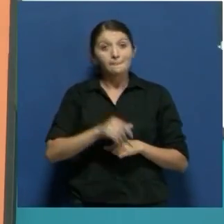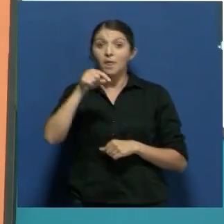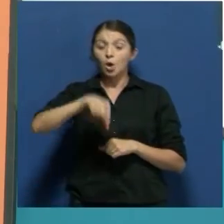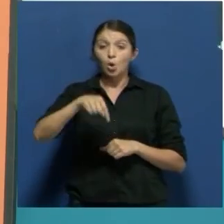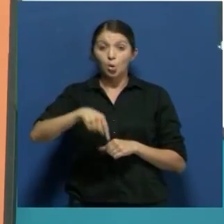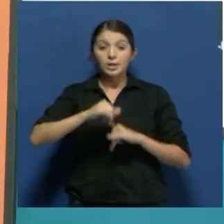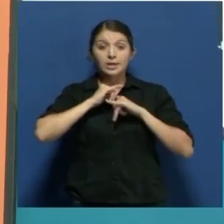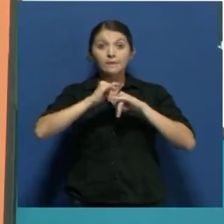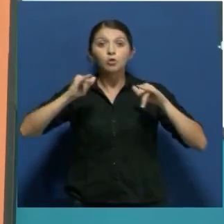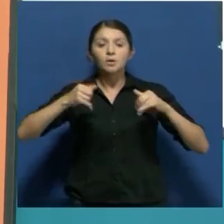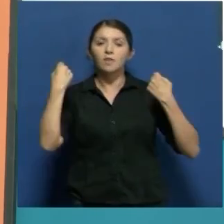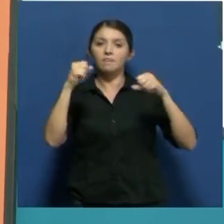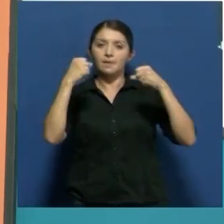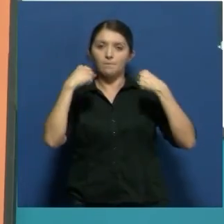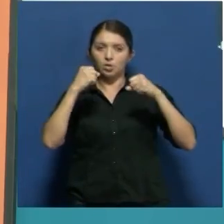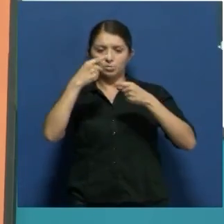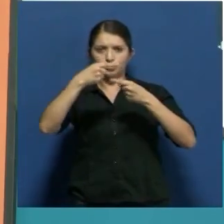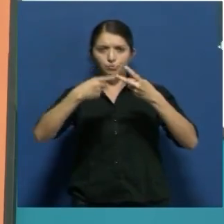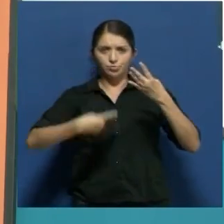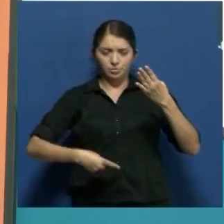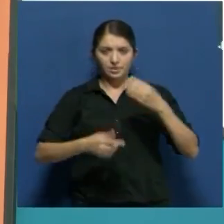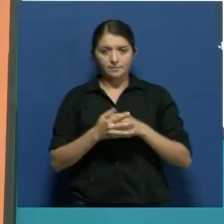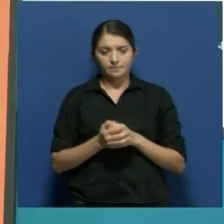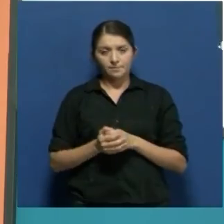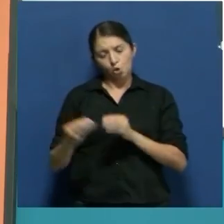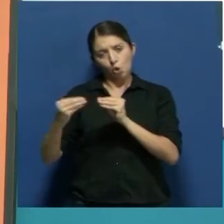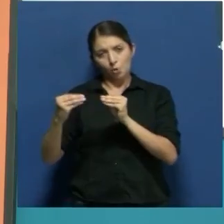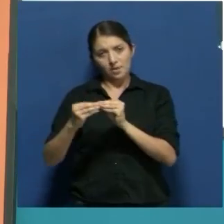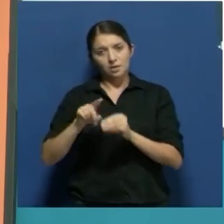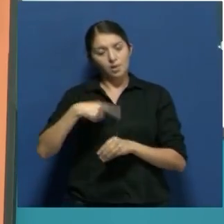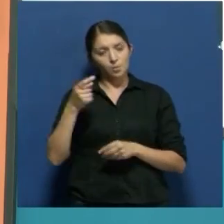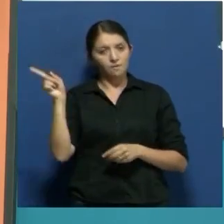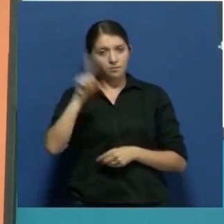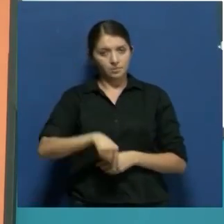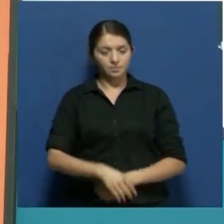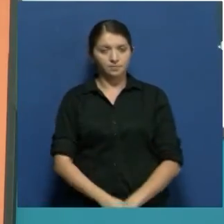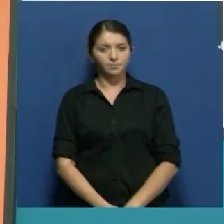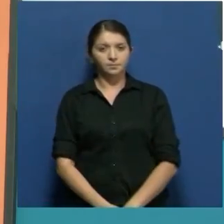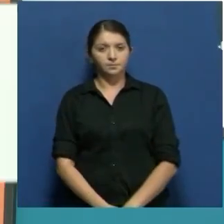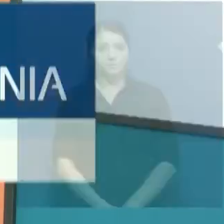tenemos información de deportes. De deporte, bastante información. Bastante información con Gastón Lucero. Pausa, ya venimos.